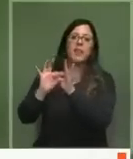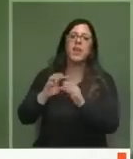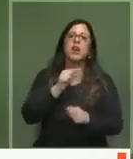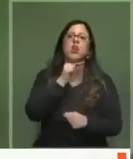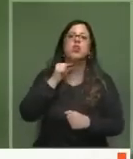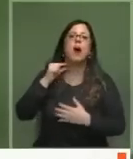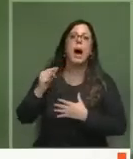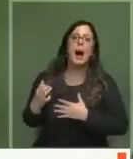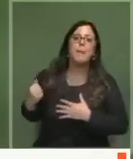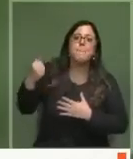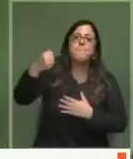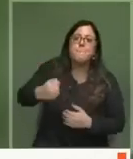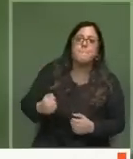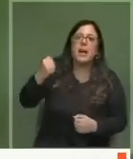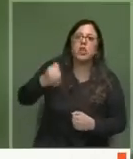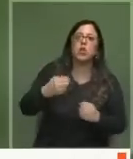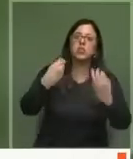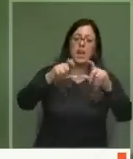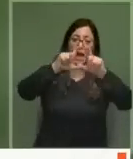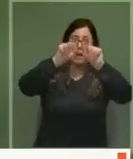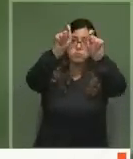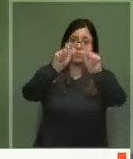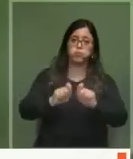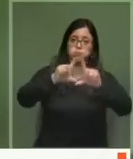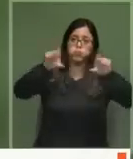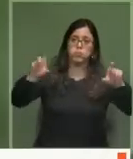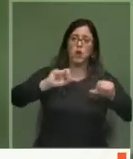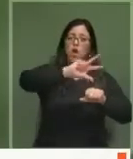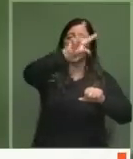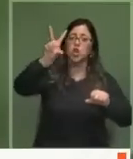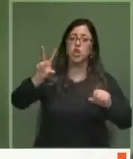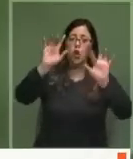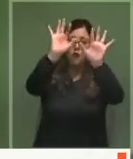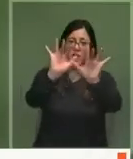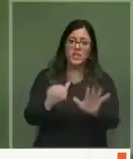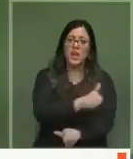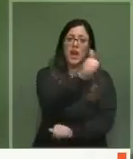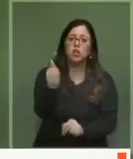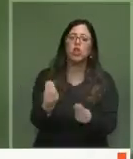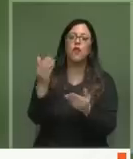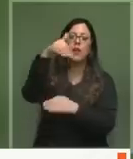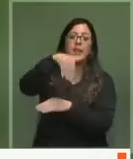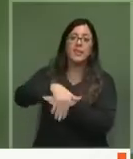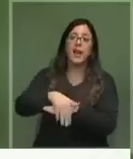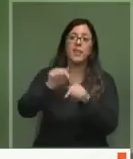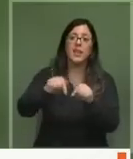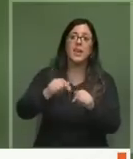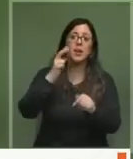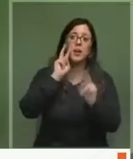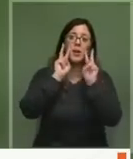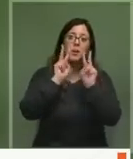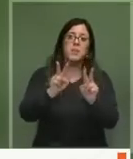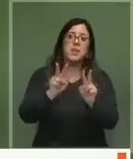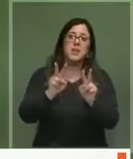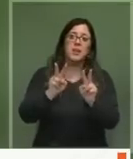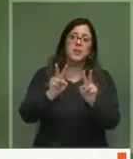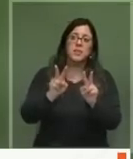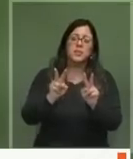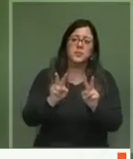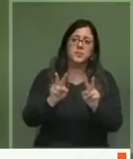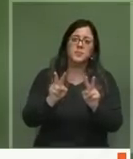estamos con el letrero, Dios les bendiga a todos. Buenas tardes, poniendo los palitos. Mira, quiero que vean cómo